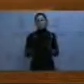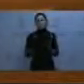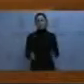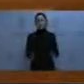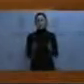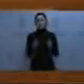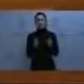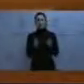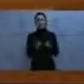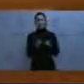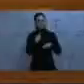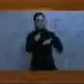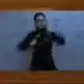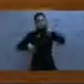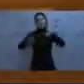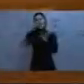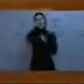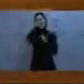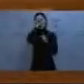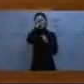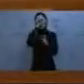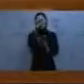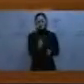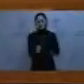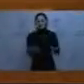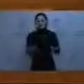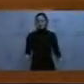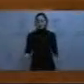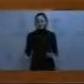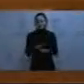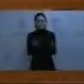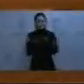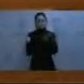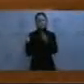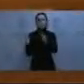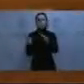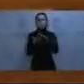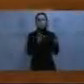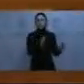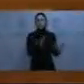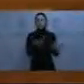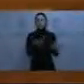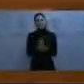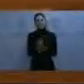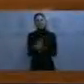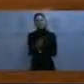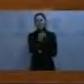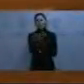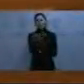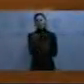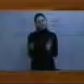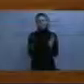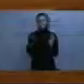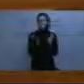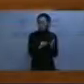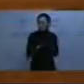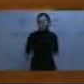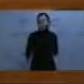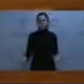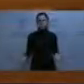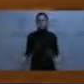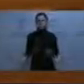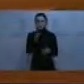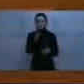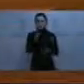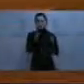una discrepancia total. Pero sí, señorías, queremos llamar la atención de que es una asignatura, una más, una asignatura pendiente